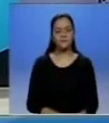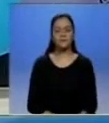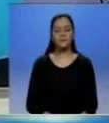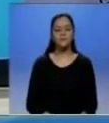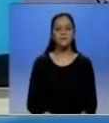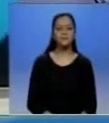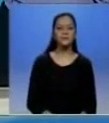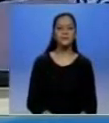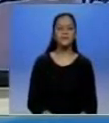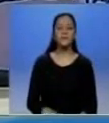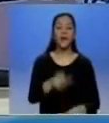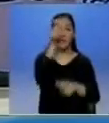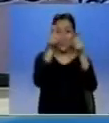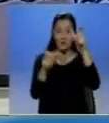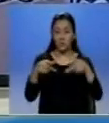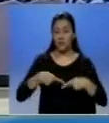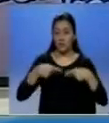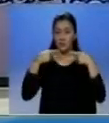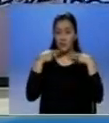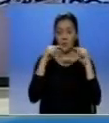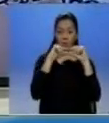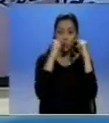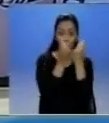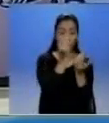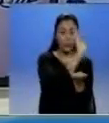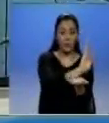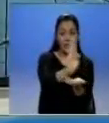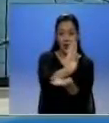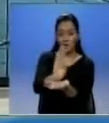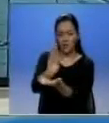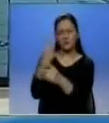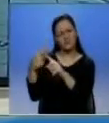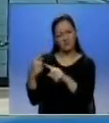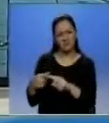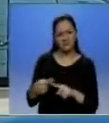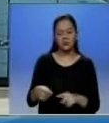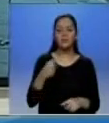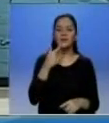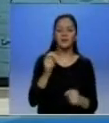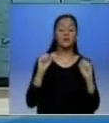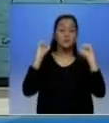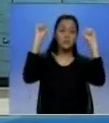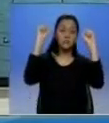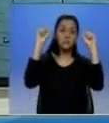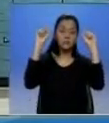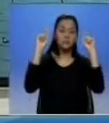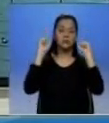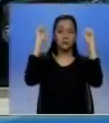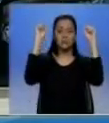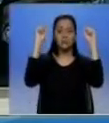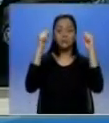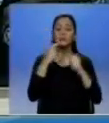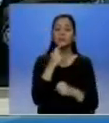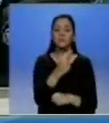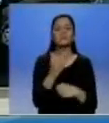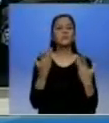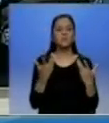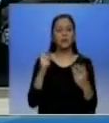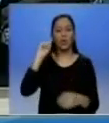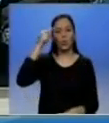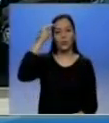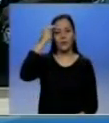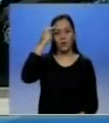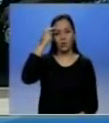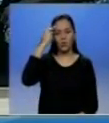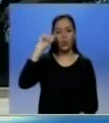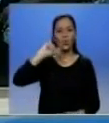Y moradores de barrios populares y diferentes sectores sociales realizan un plantón en los exteriores de la gobernación del Guayas a favor del gobierno